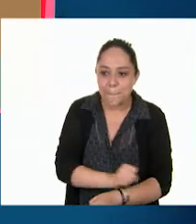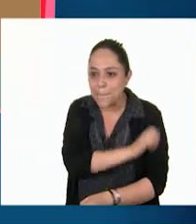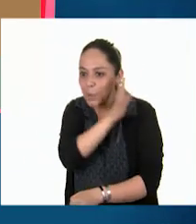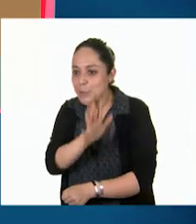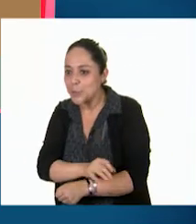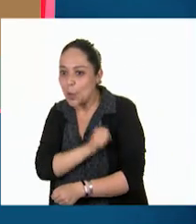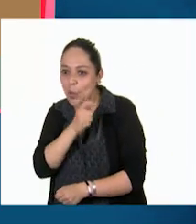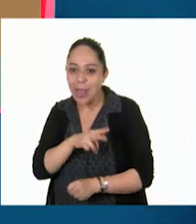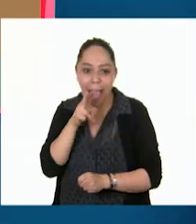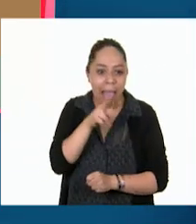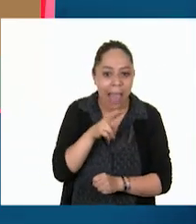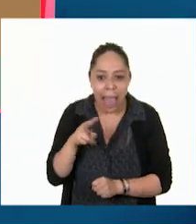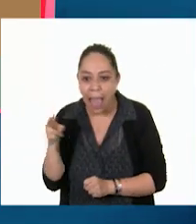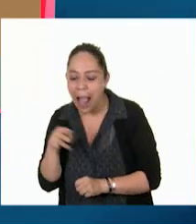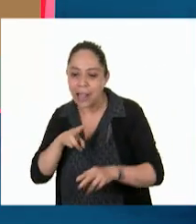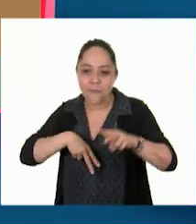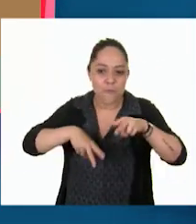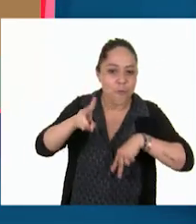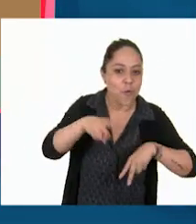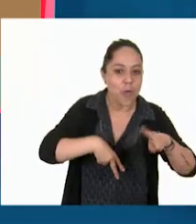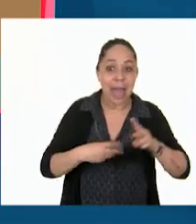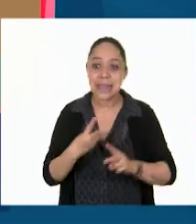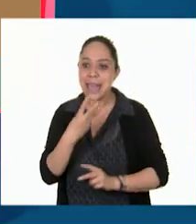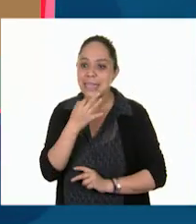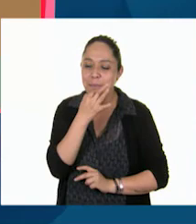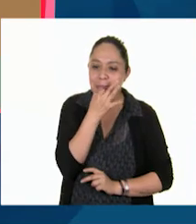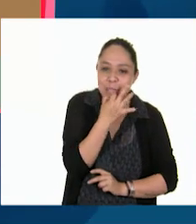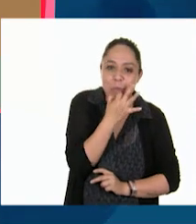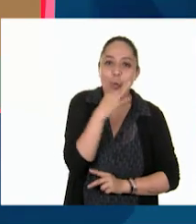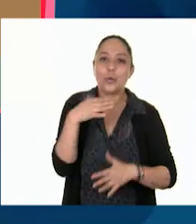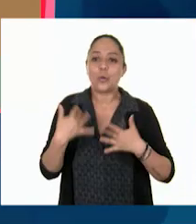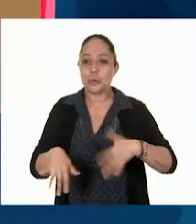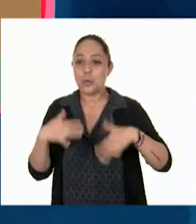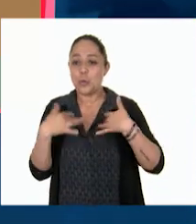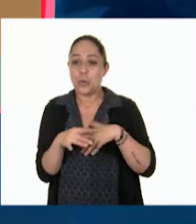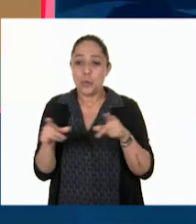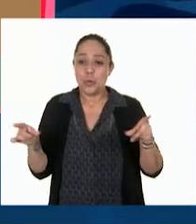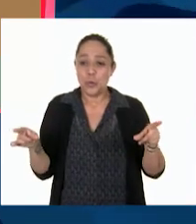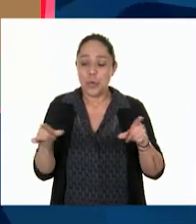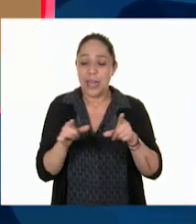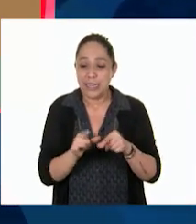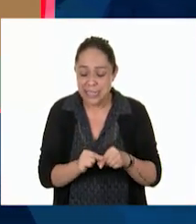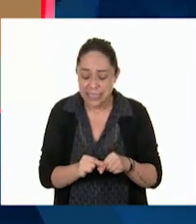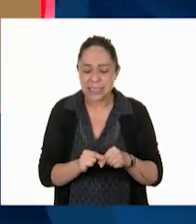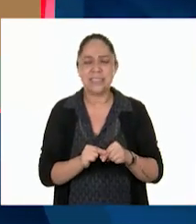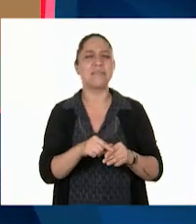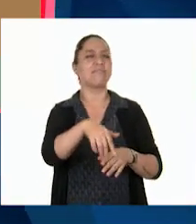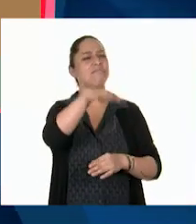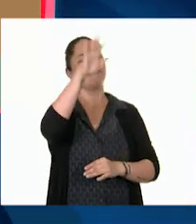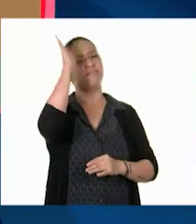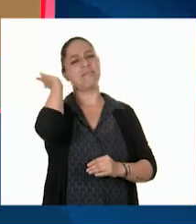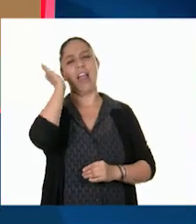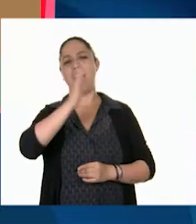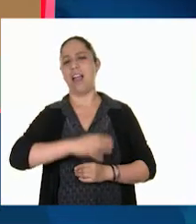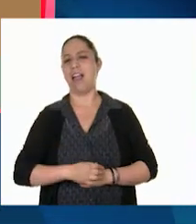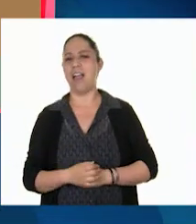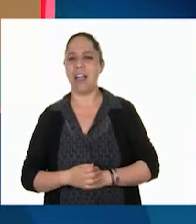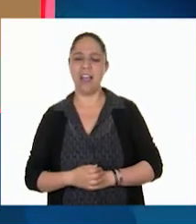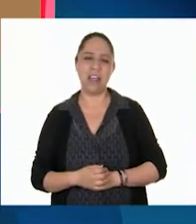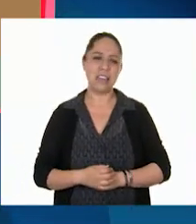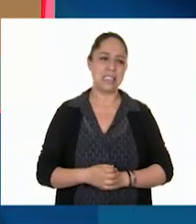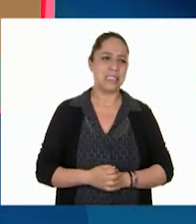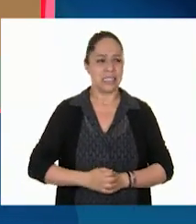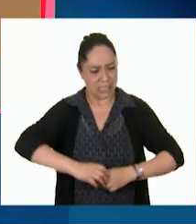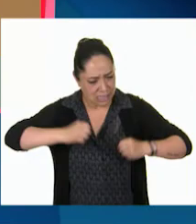emocionante partido! Faltan 3 minutos para que se termine. Hombre, van 2-2, mano. ¡Échenle